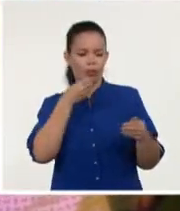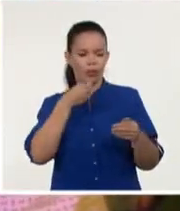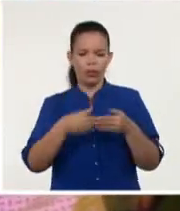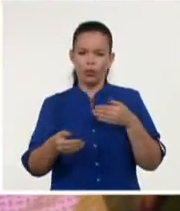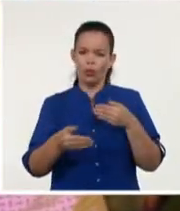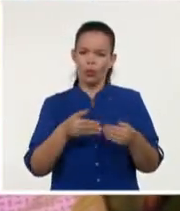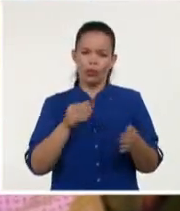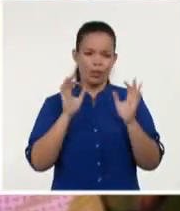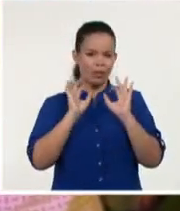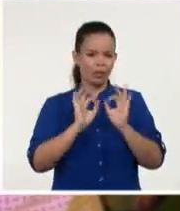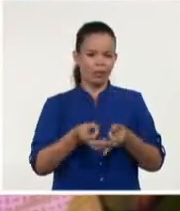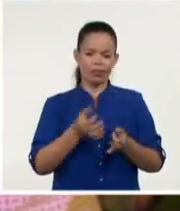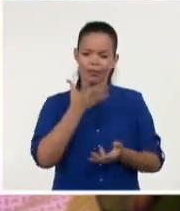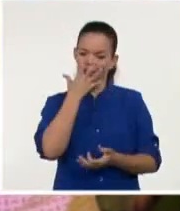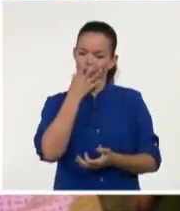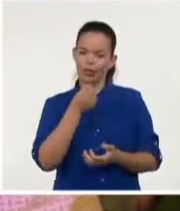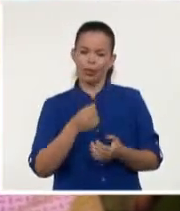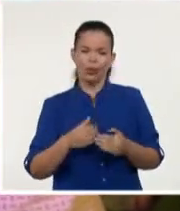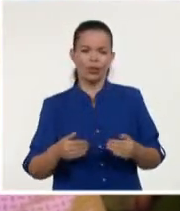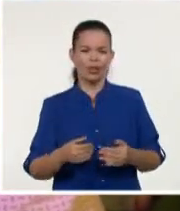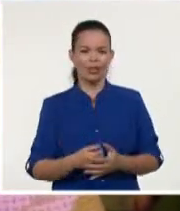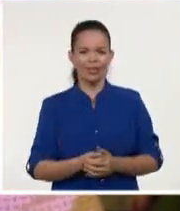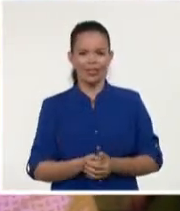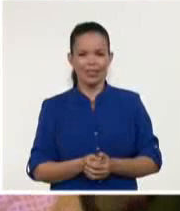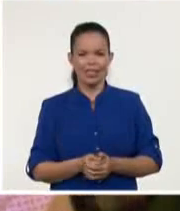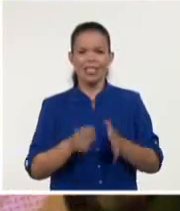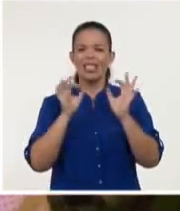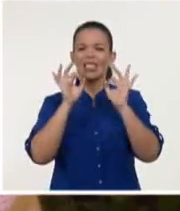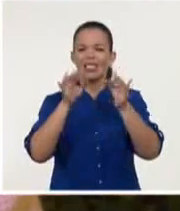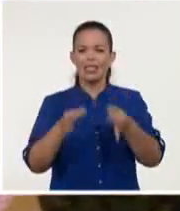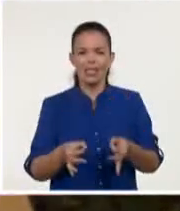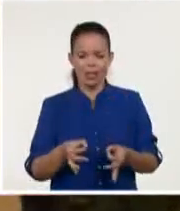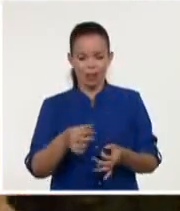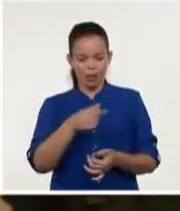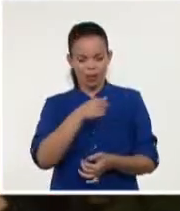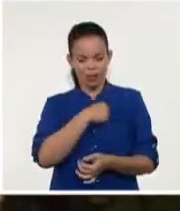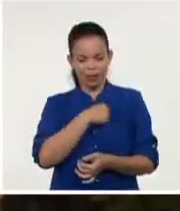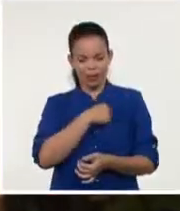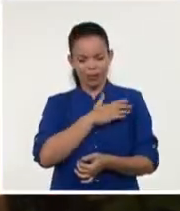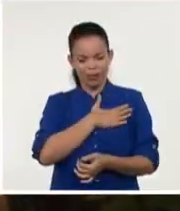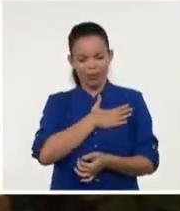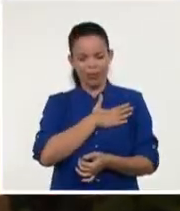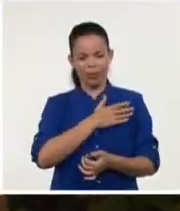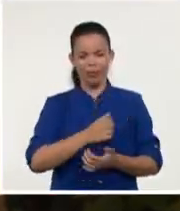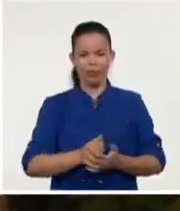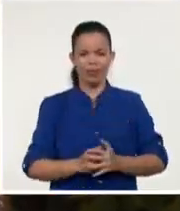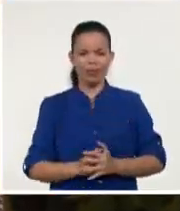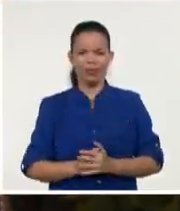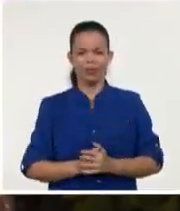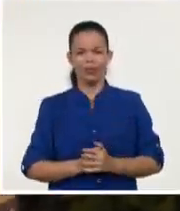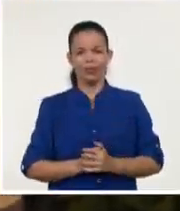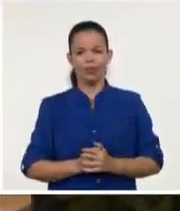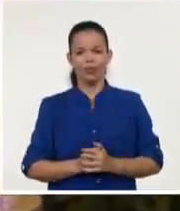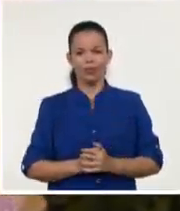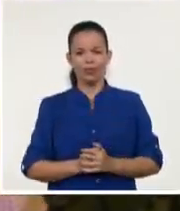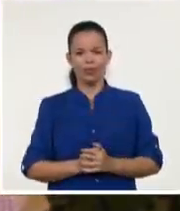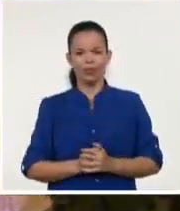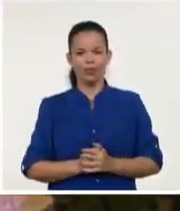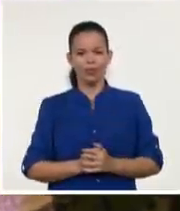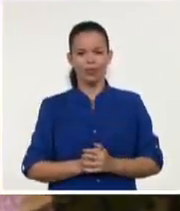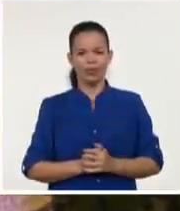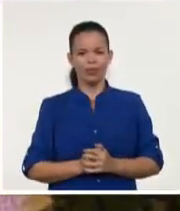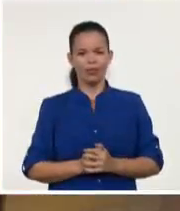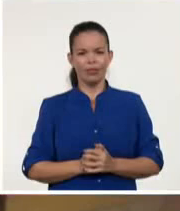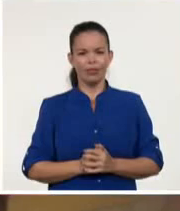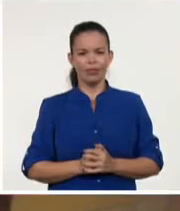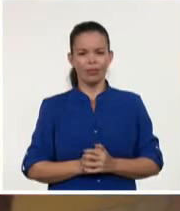haber respirado su aire, porque siempre la lleva tatuada en el corazón. Katia Álvarez, Sistema Informativo de la